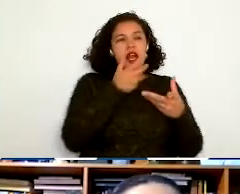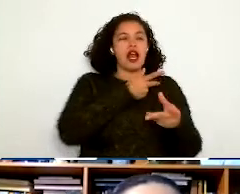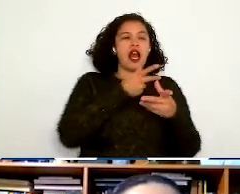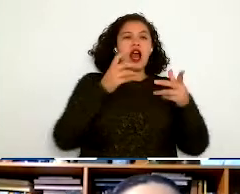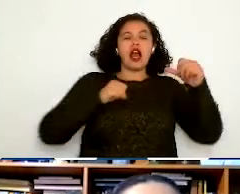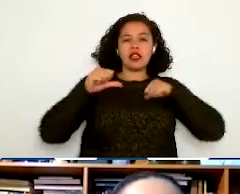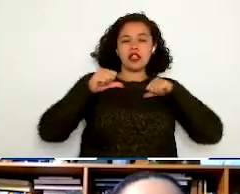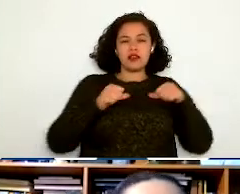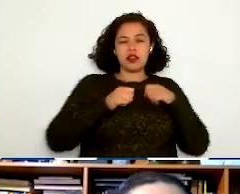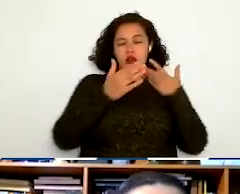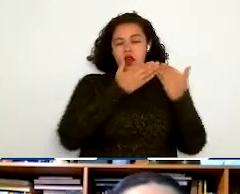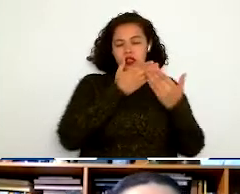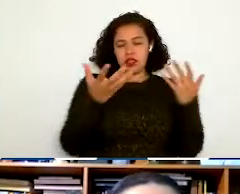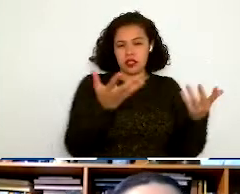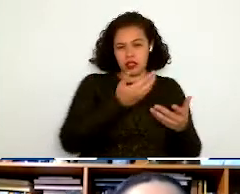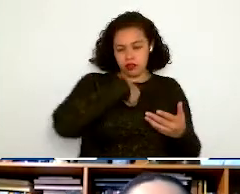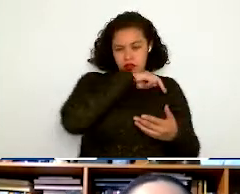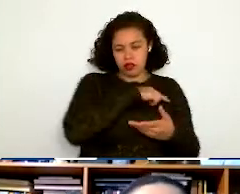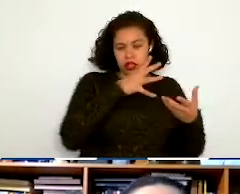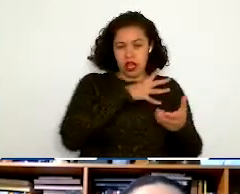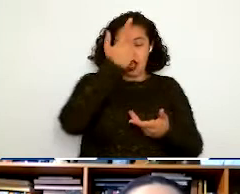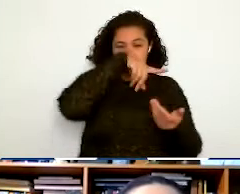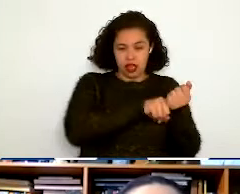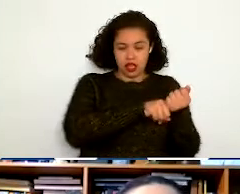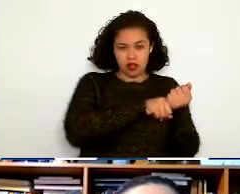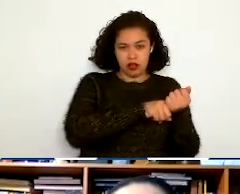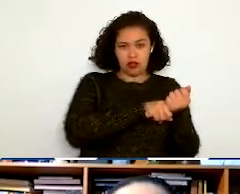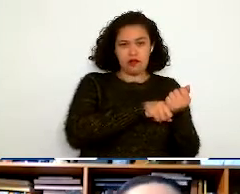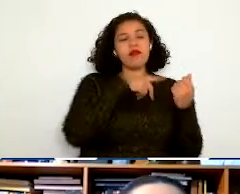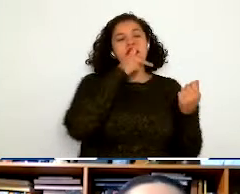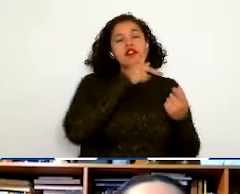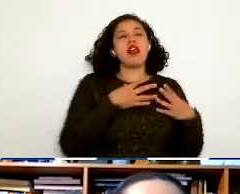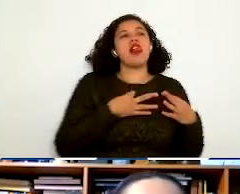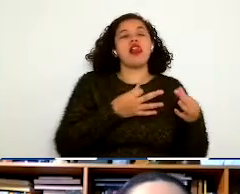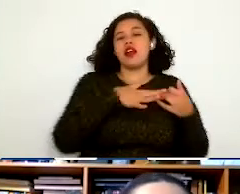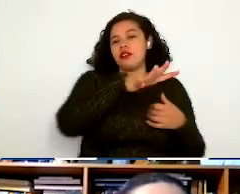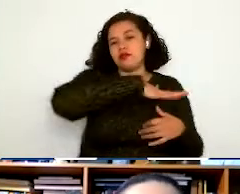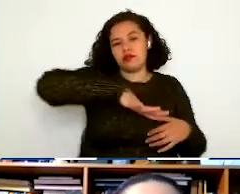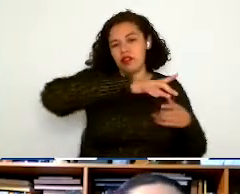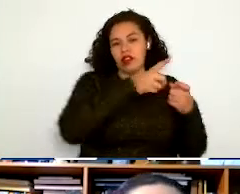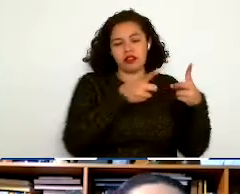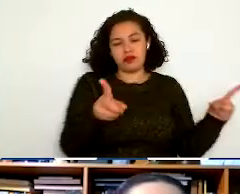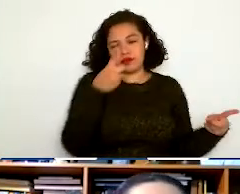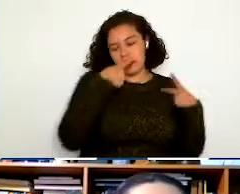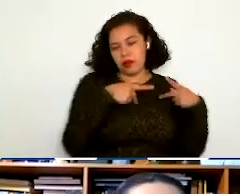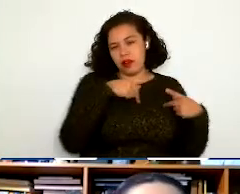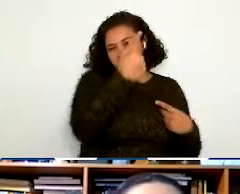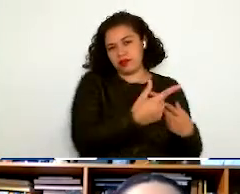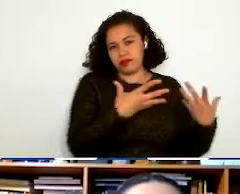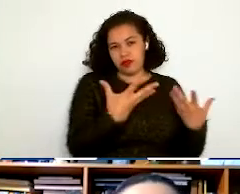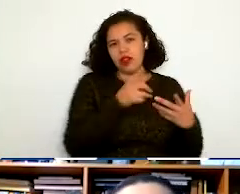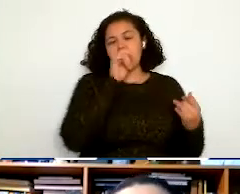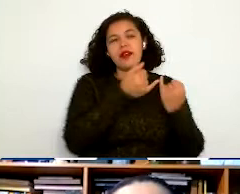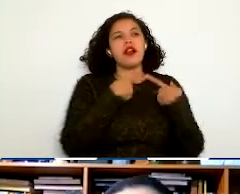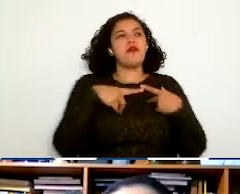donde vamos a encontrar, ¿no?, implícito este término, pues, en todas las áreas del desarrollo de una persona y de la sociedad.